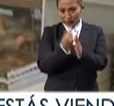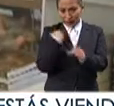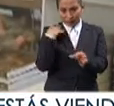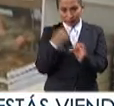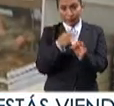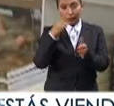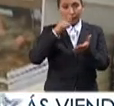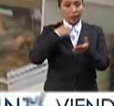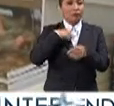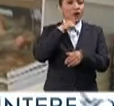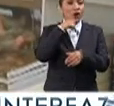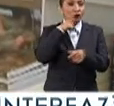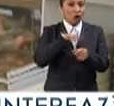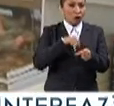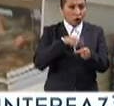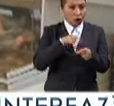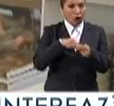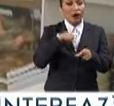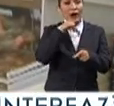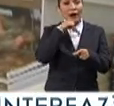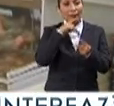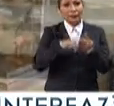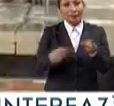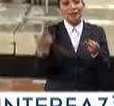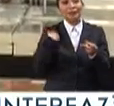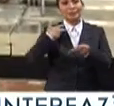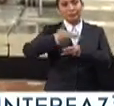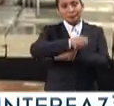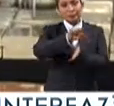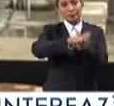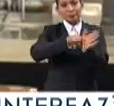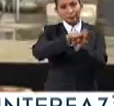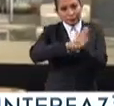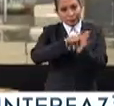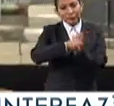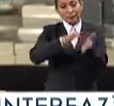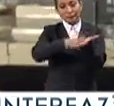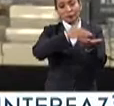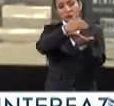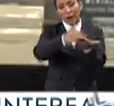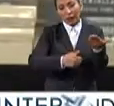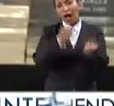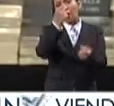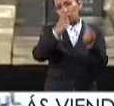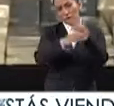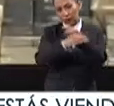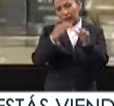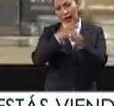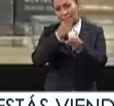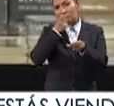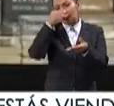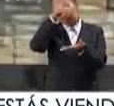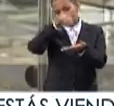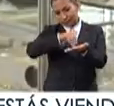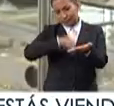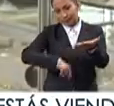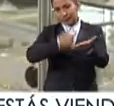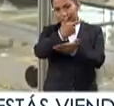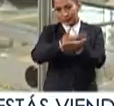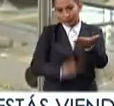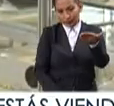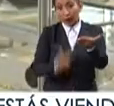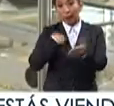pinturas pinceles lápices de colores tijeras pegamento y hojas son algunos materiales incluidos en las listas